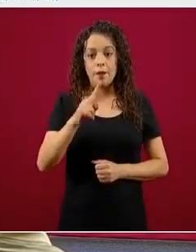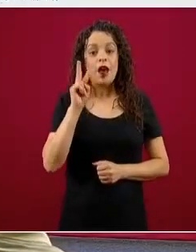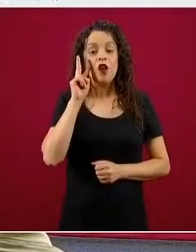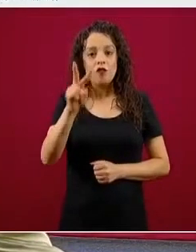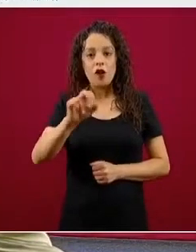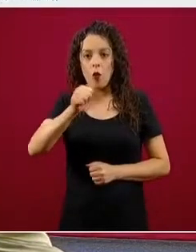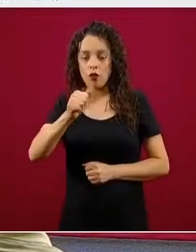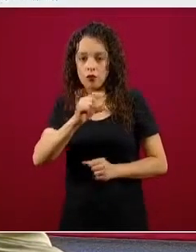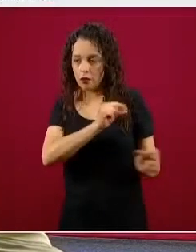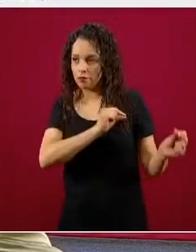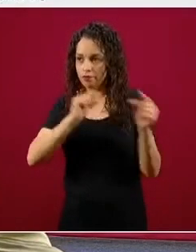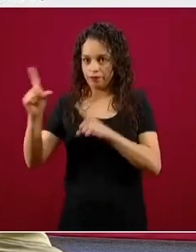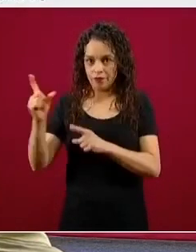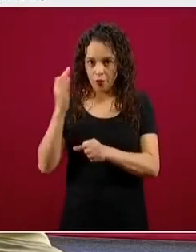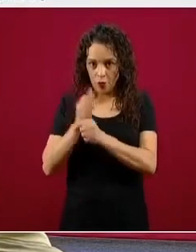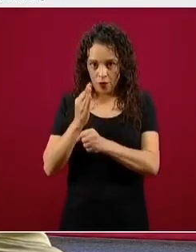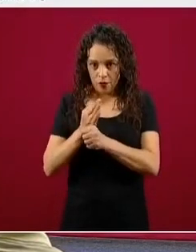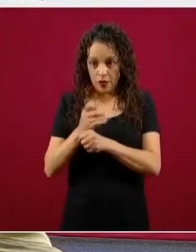La siguiente.